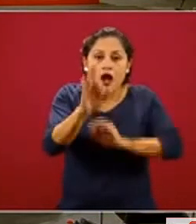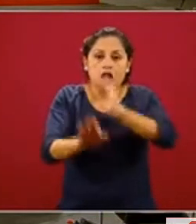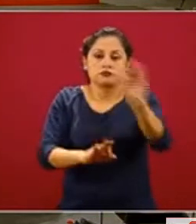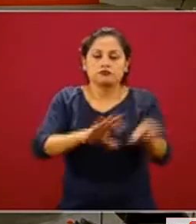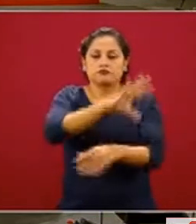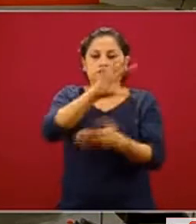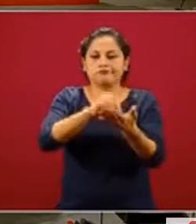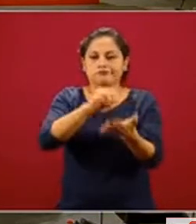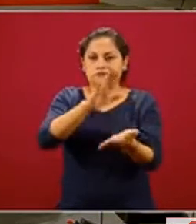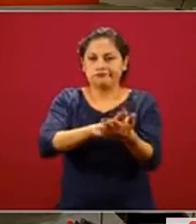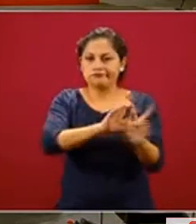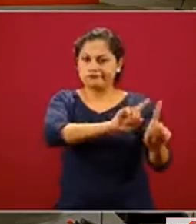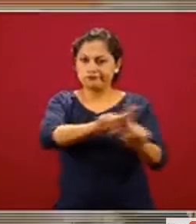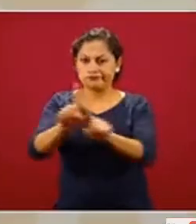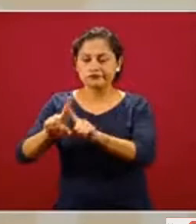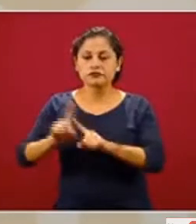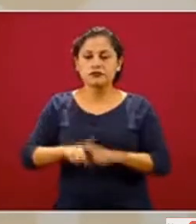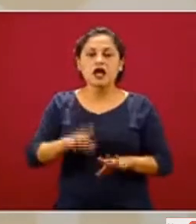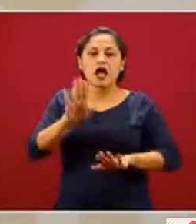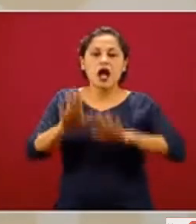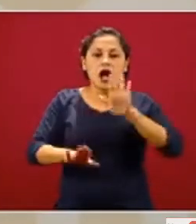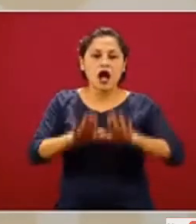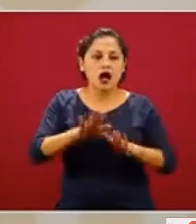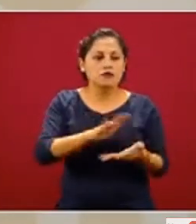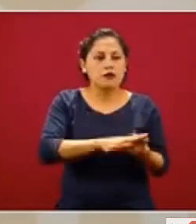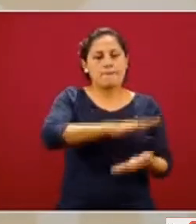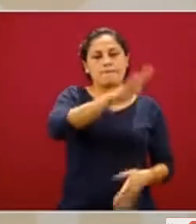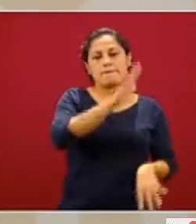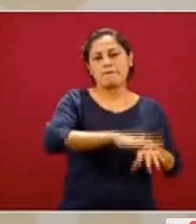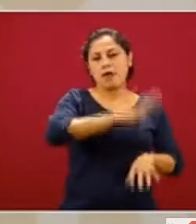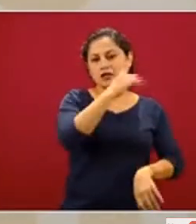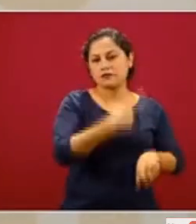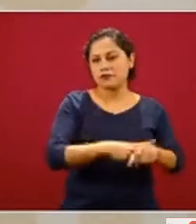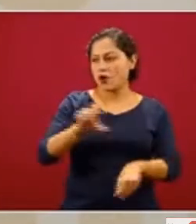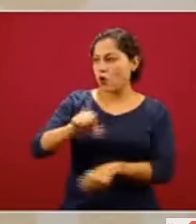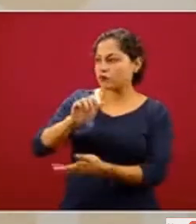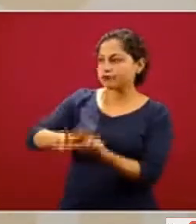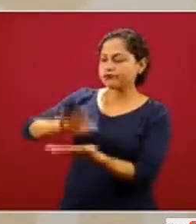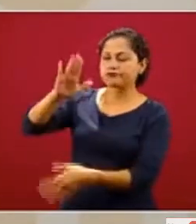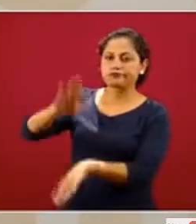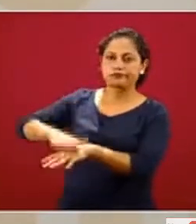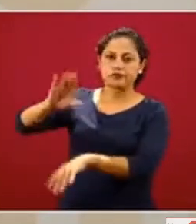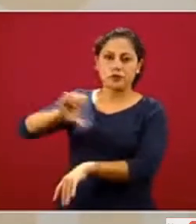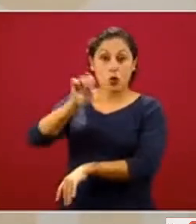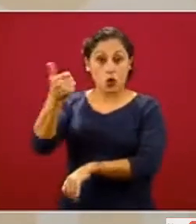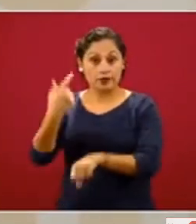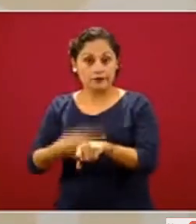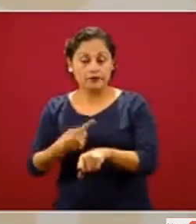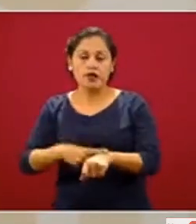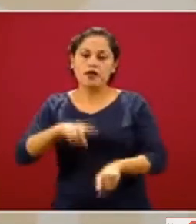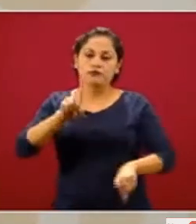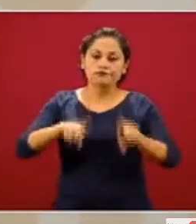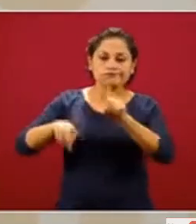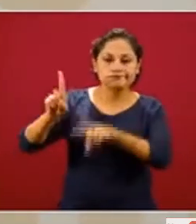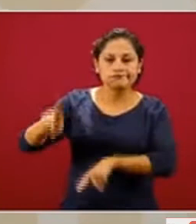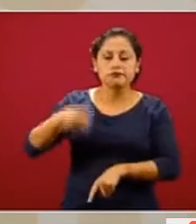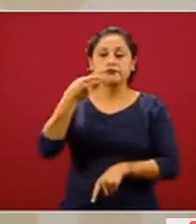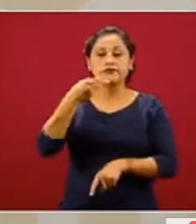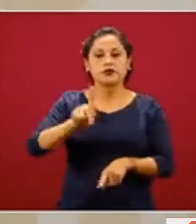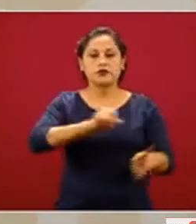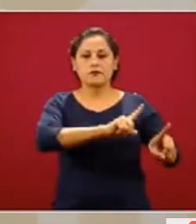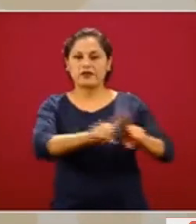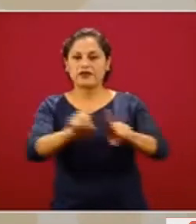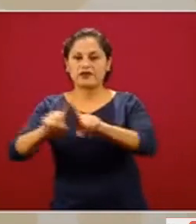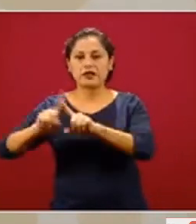mismo tiempo, a veces se exacerban unas condiciones, a veces se exacerban otras. Tenemos la grave epidemia de enfermedades